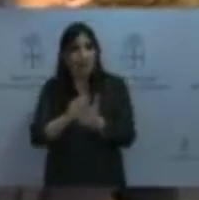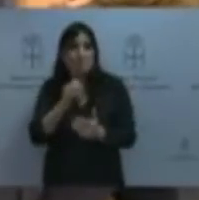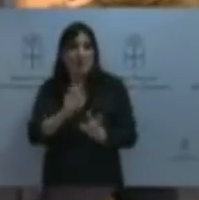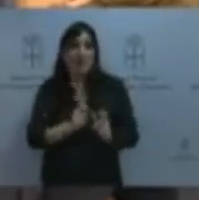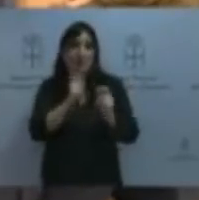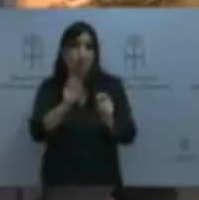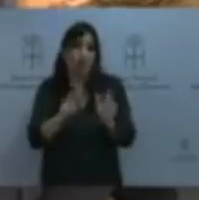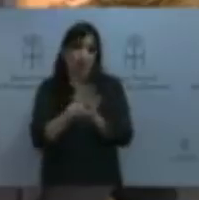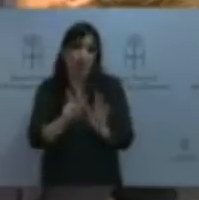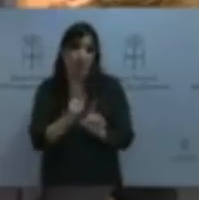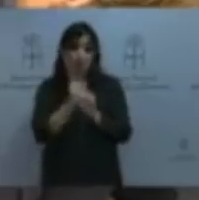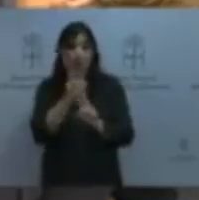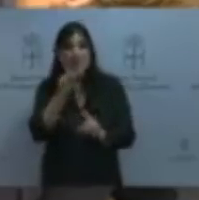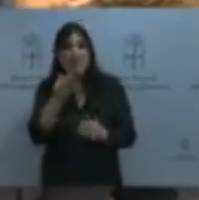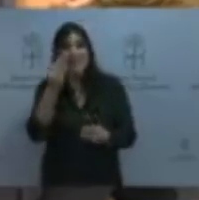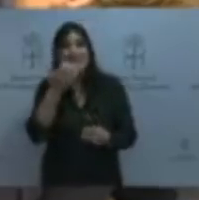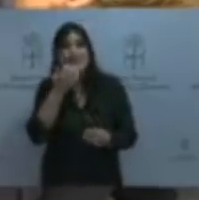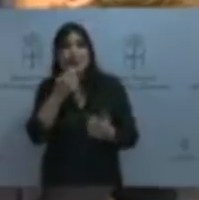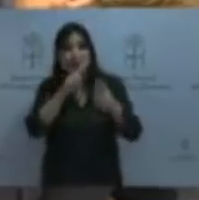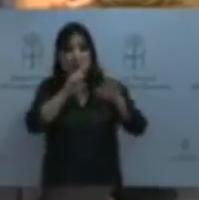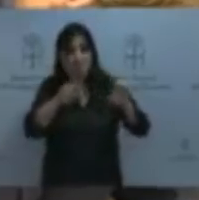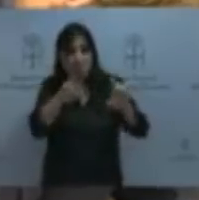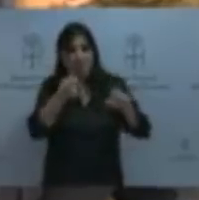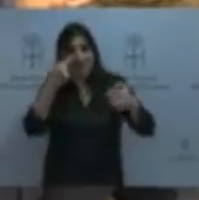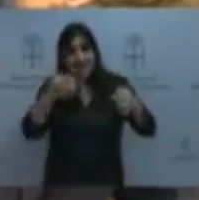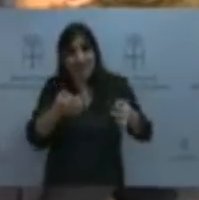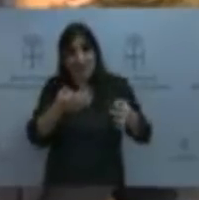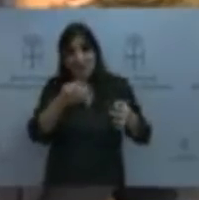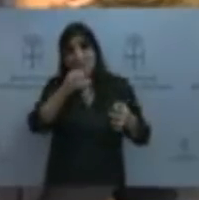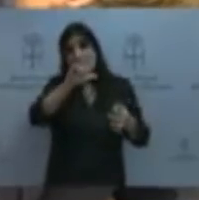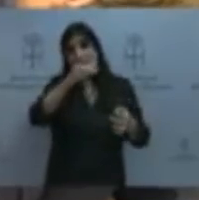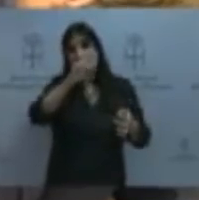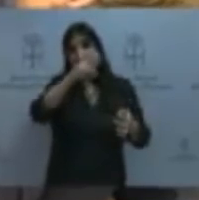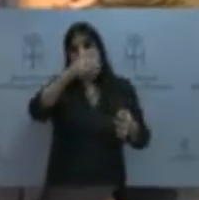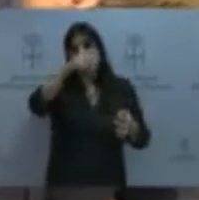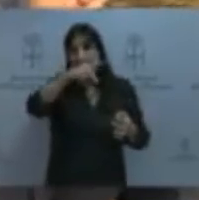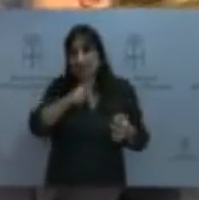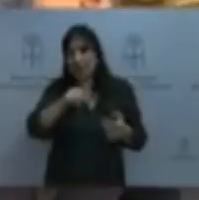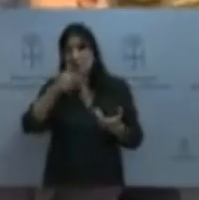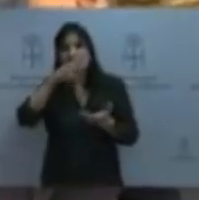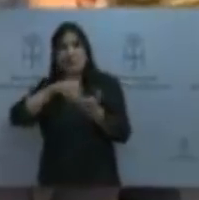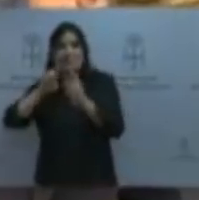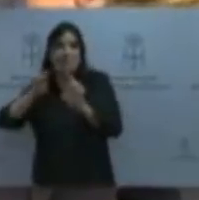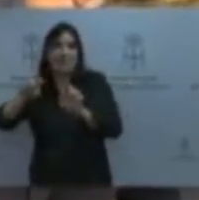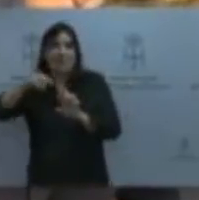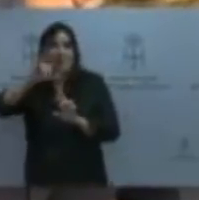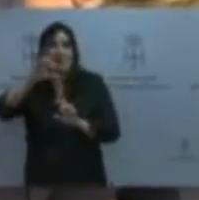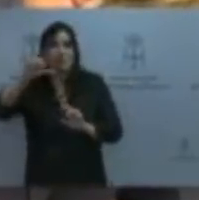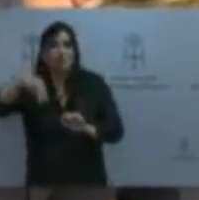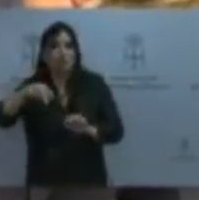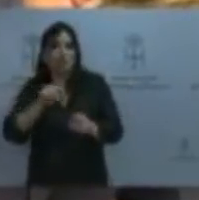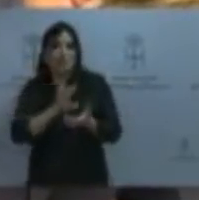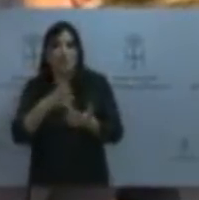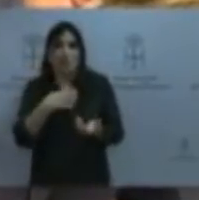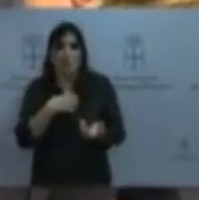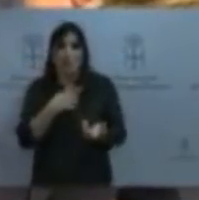real era Liberbank, Madison no tenía potestad para despedir, se resolvió en su contra, porque el tribunal consideró que todas las